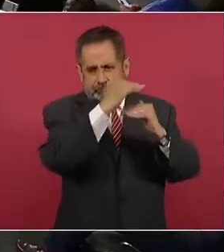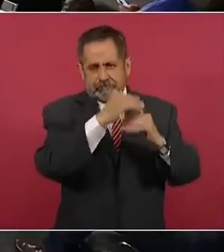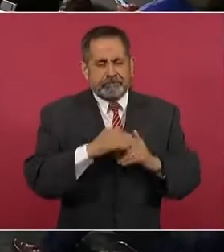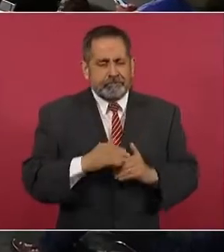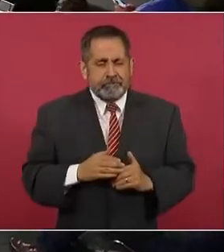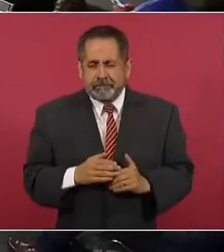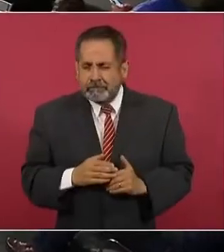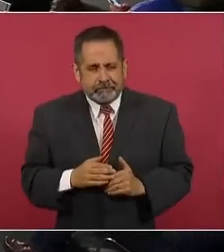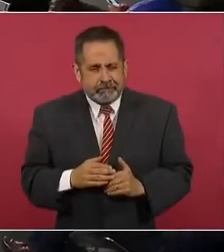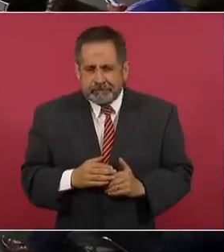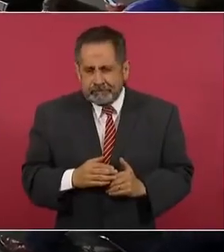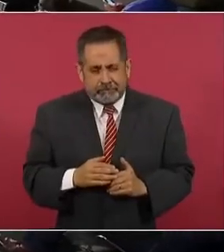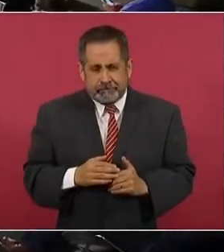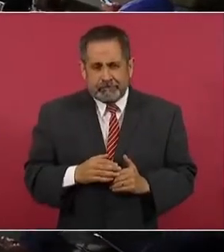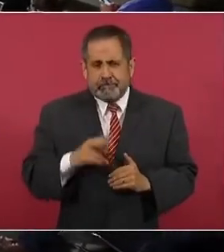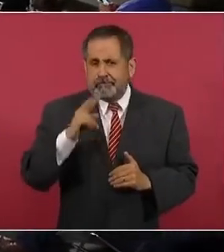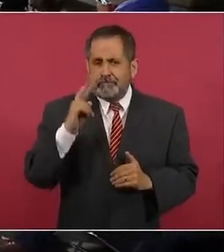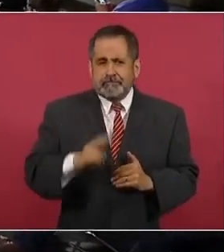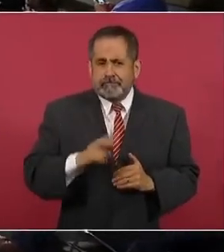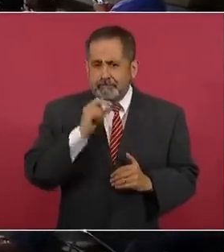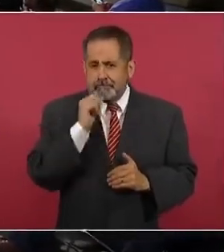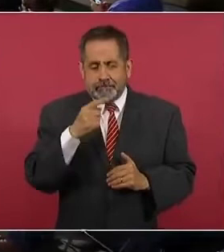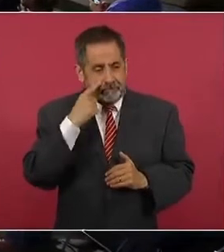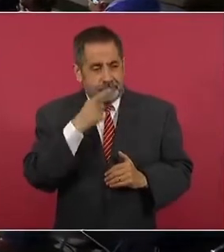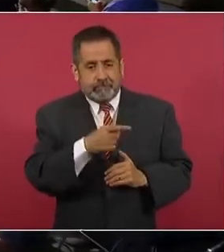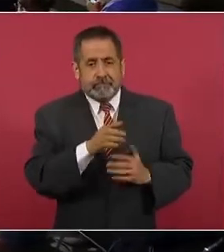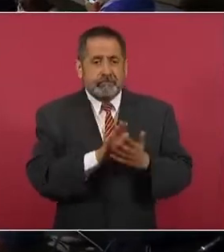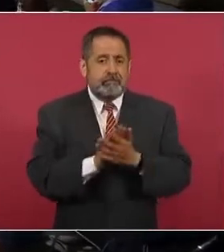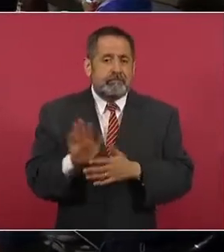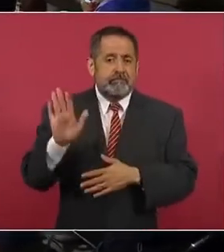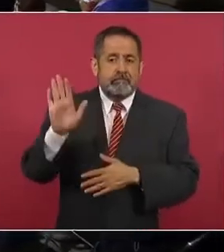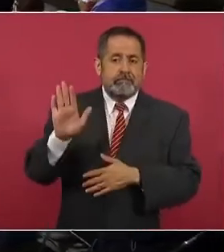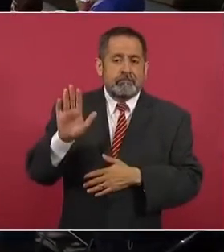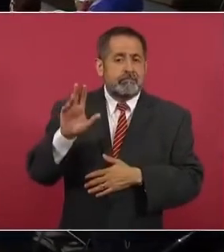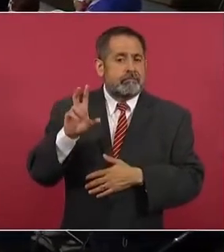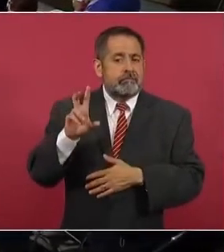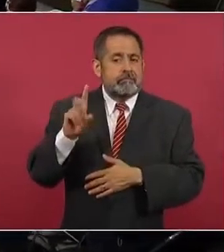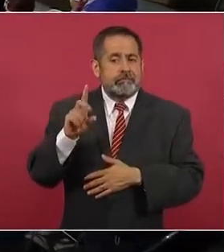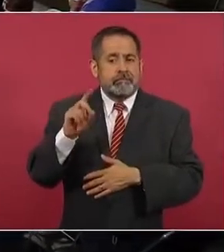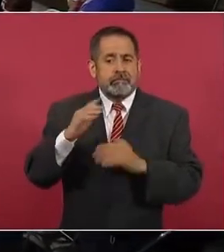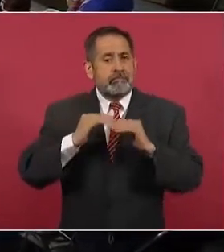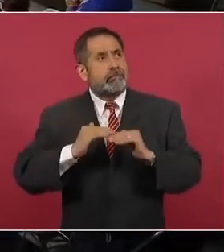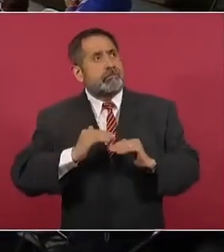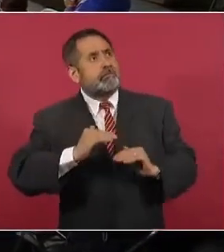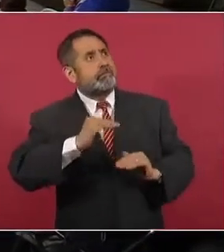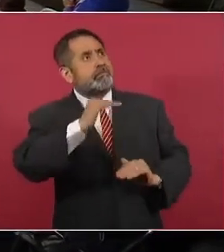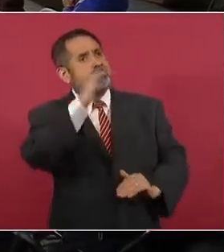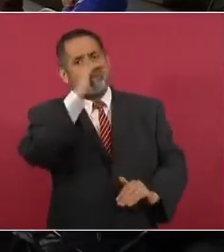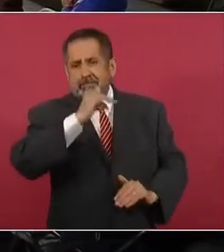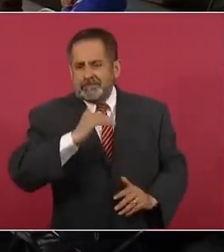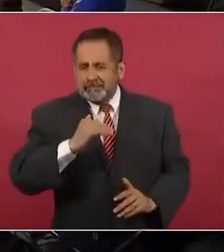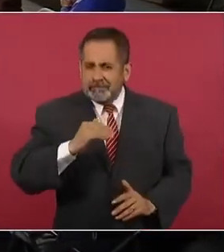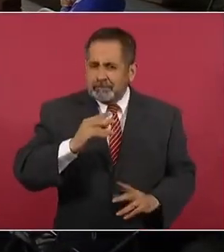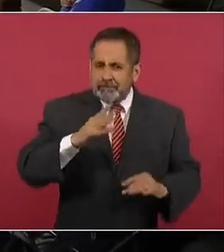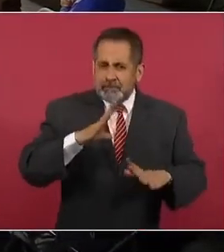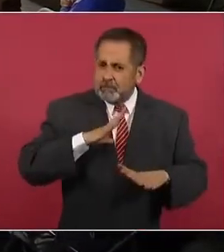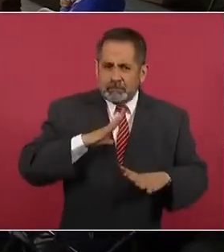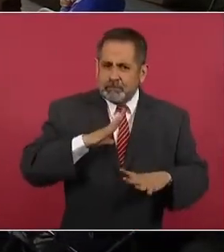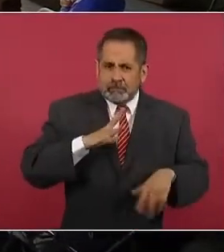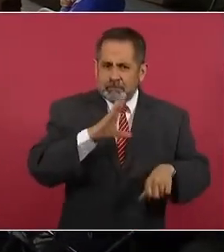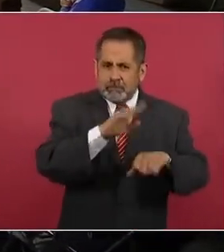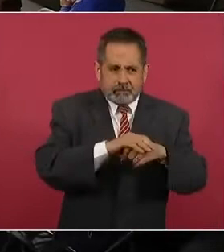presidente, se están anunciando de 30 pisos. Algunos no tienen estudios de